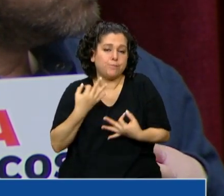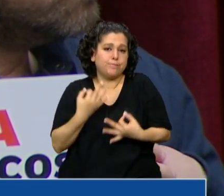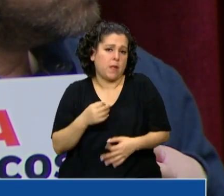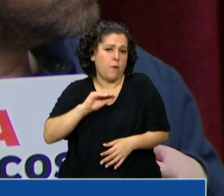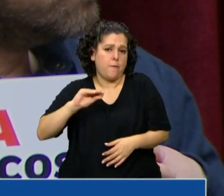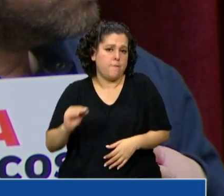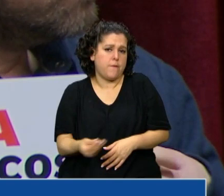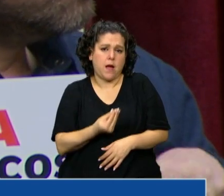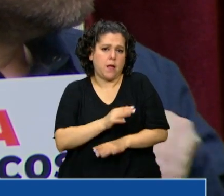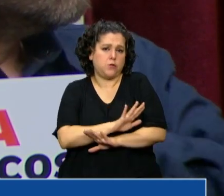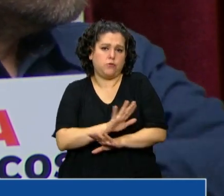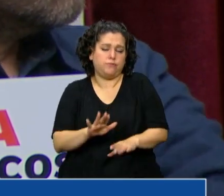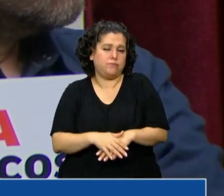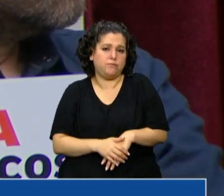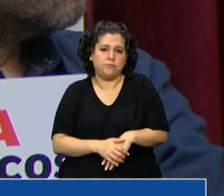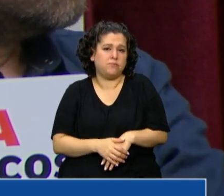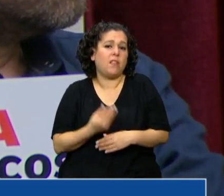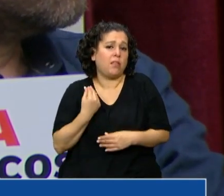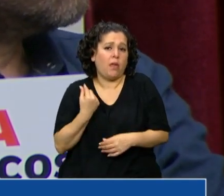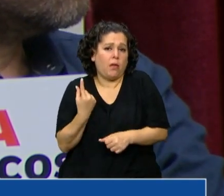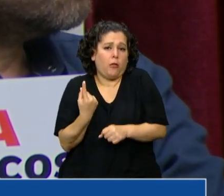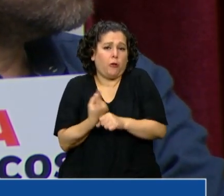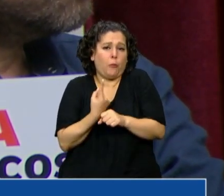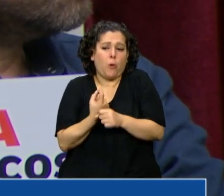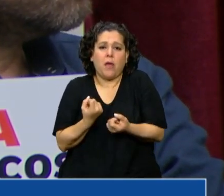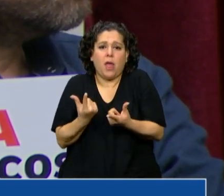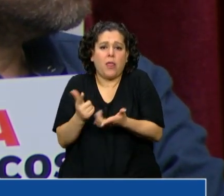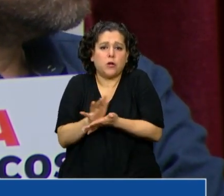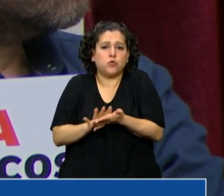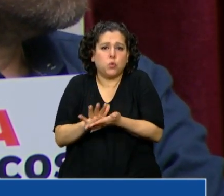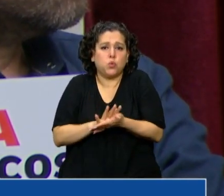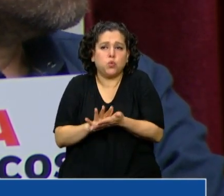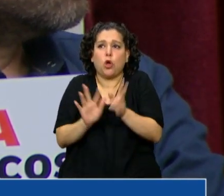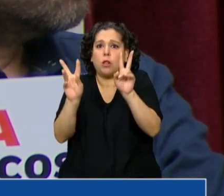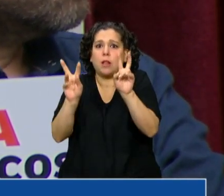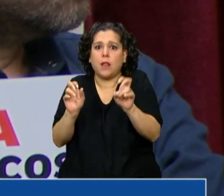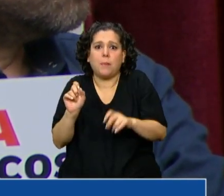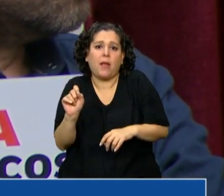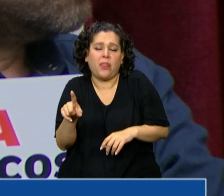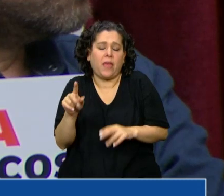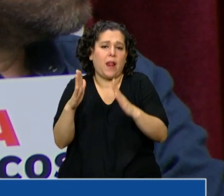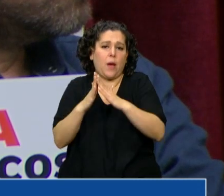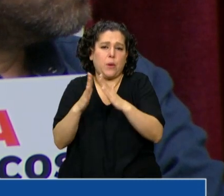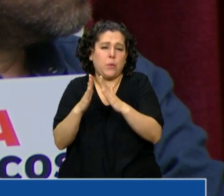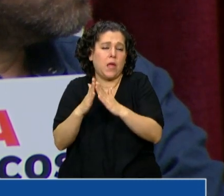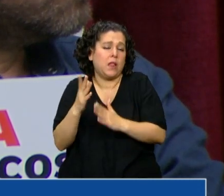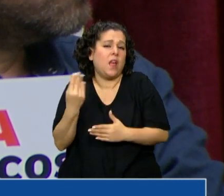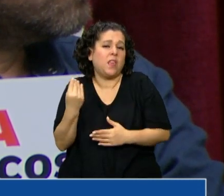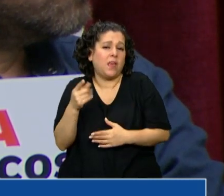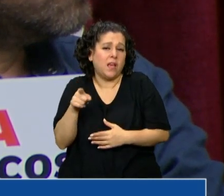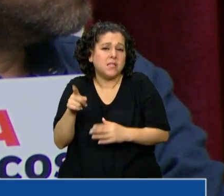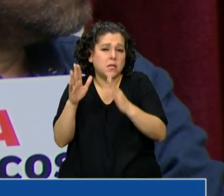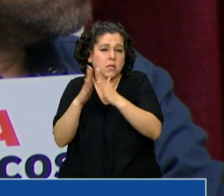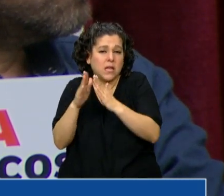estrepitosos del que se tenga memoria, que es la incapacidad de darle solución al tema de la vivienda de millones